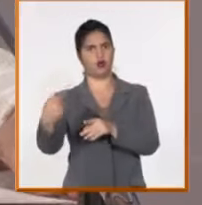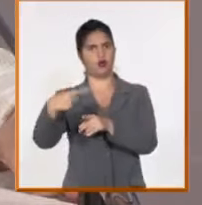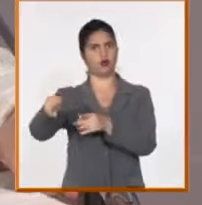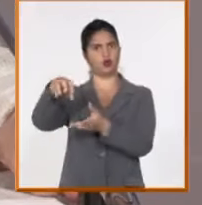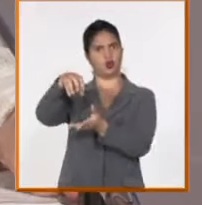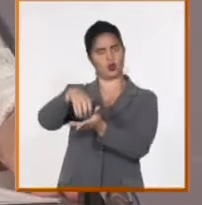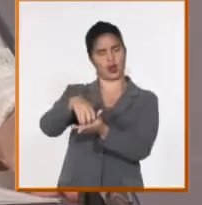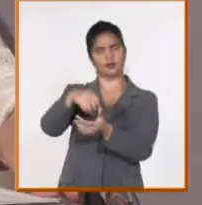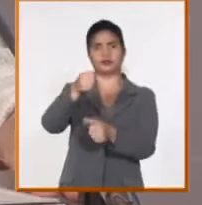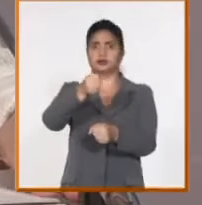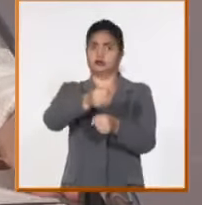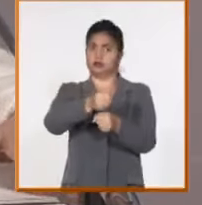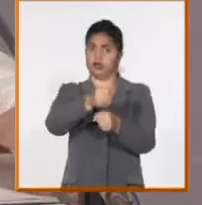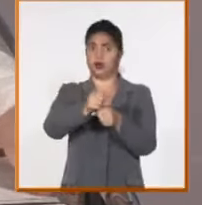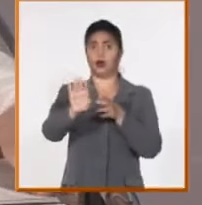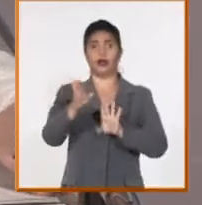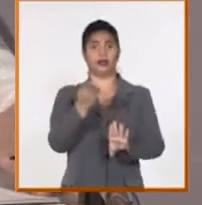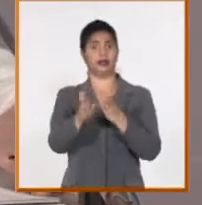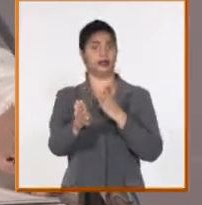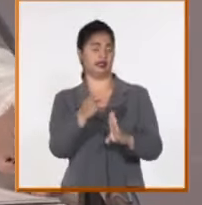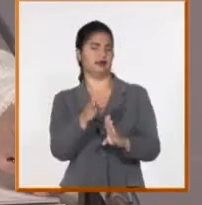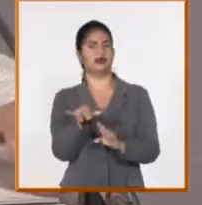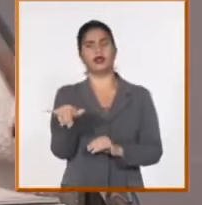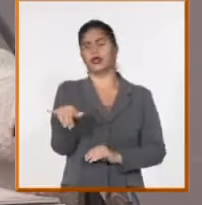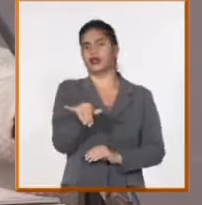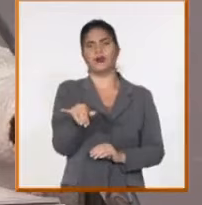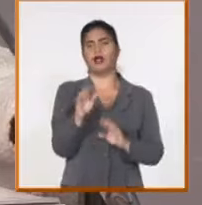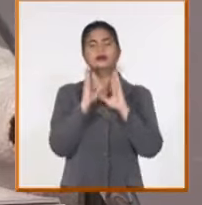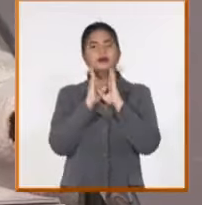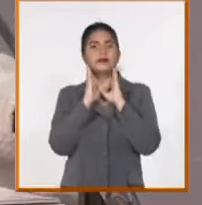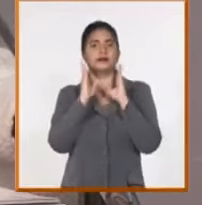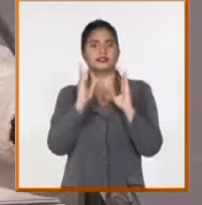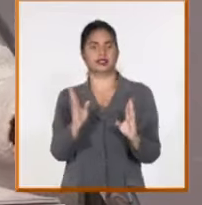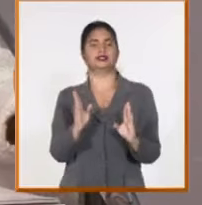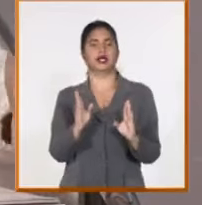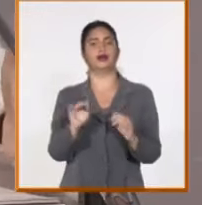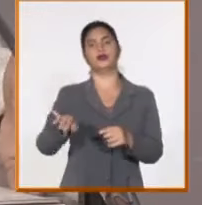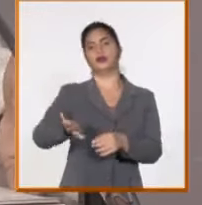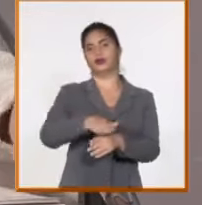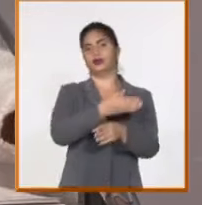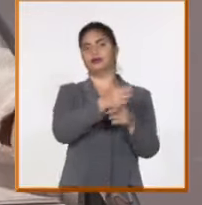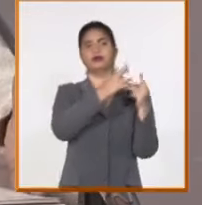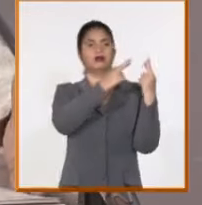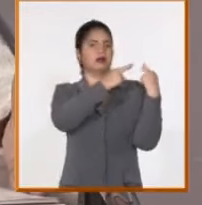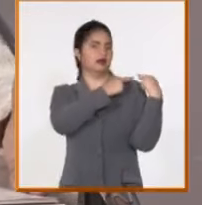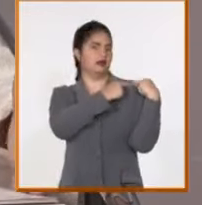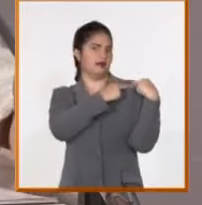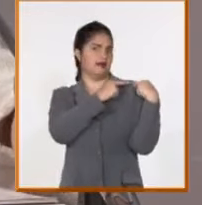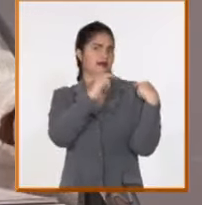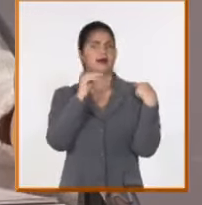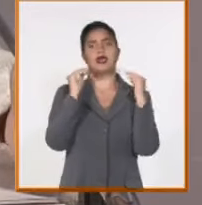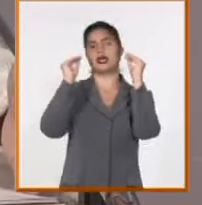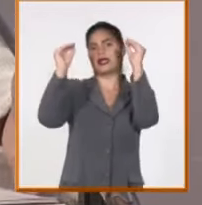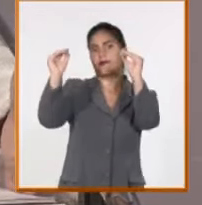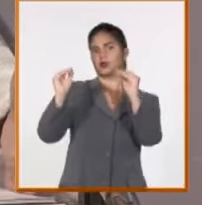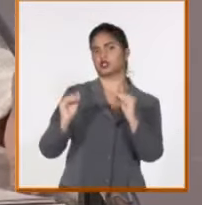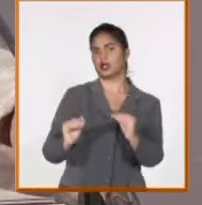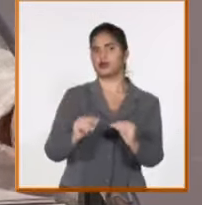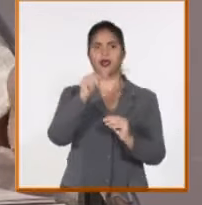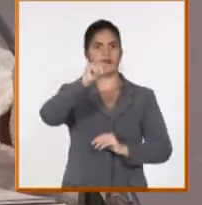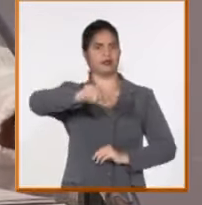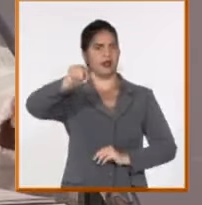trabajo en la sucursal empregadora que es un trabajo especializado por cargos dentro de la rama específica que trabajamos y